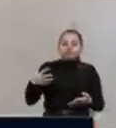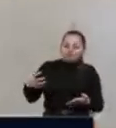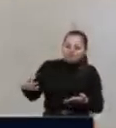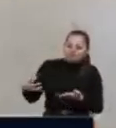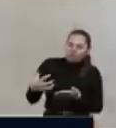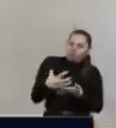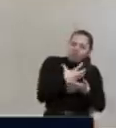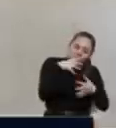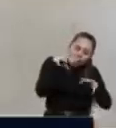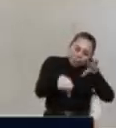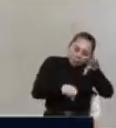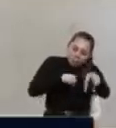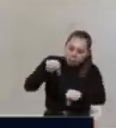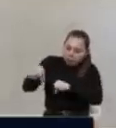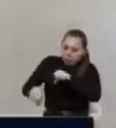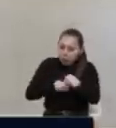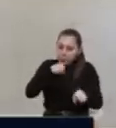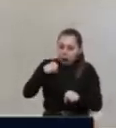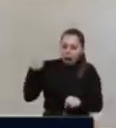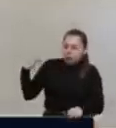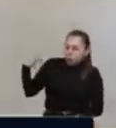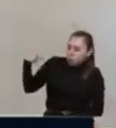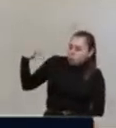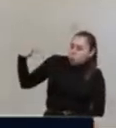que alcance cifras históricas.